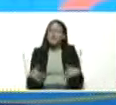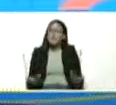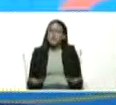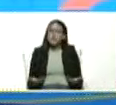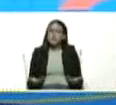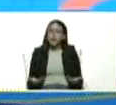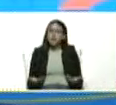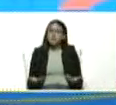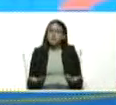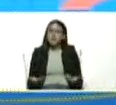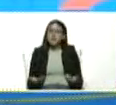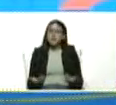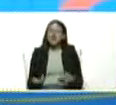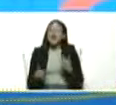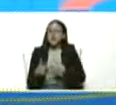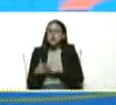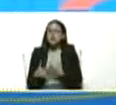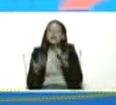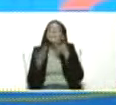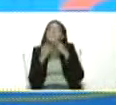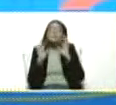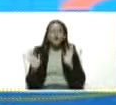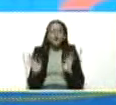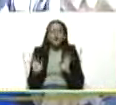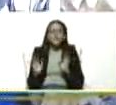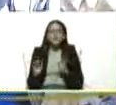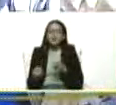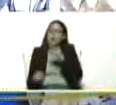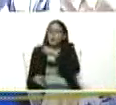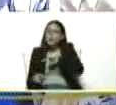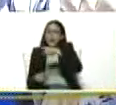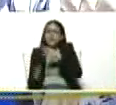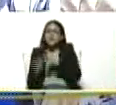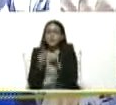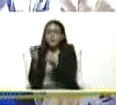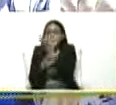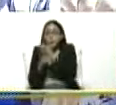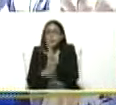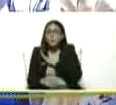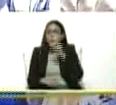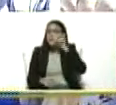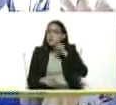cebolla, Castro Soteldo, de piña,